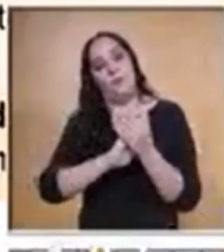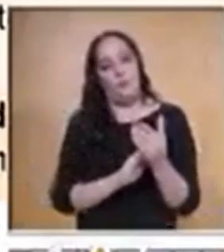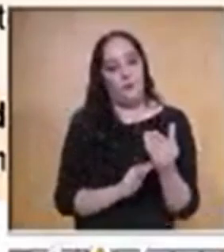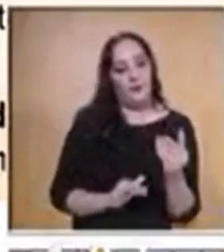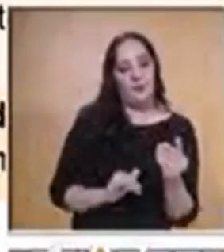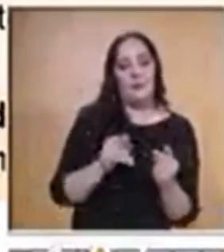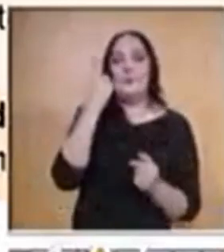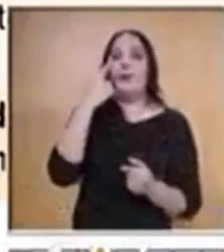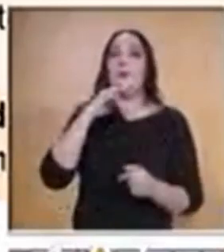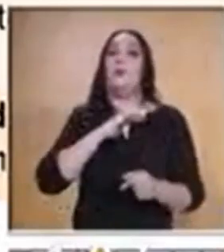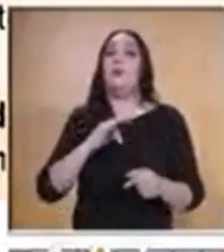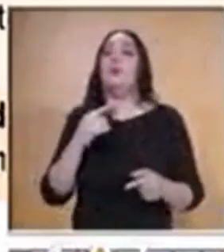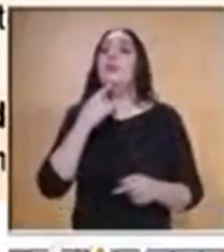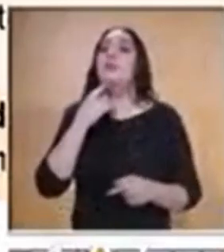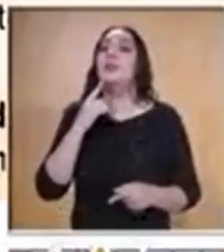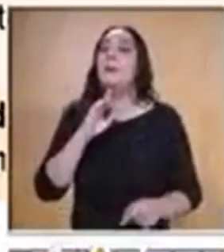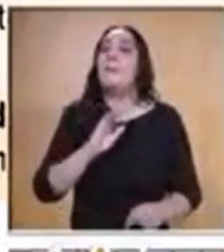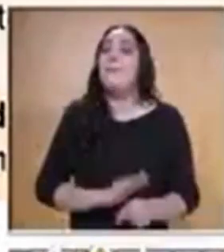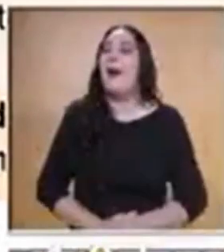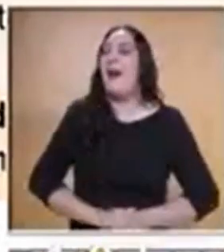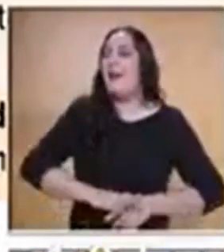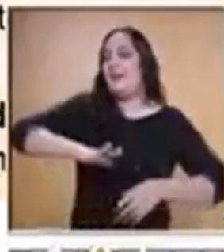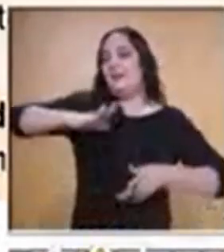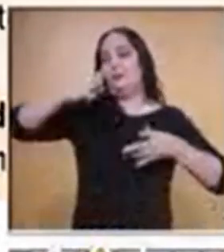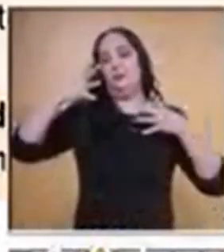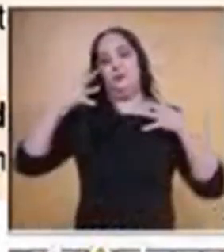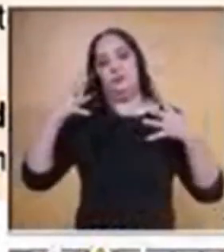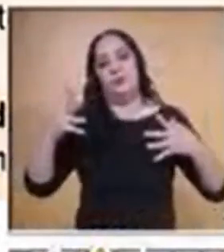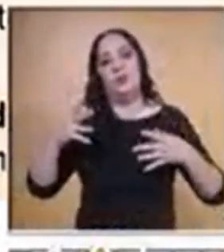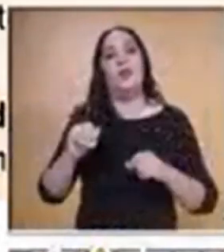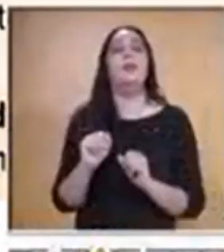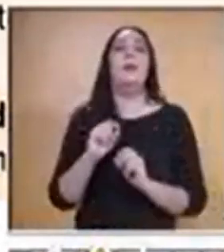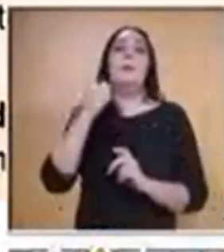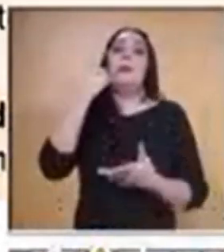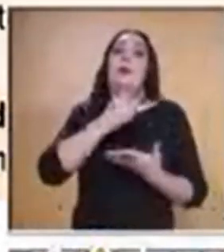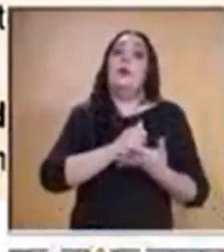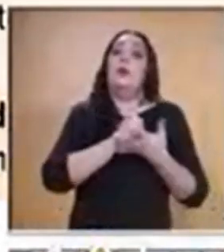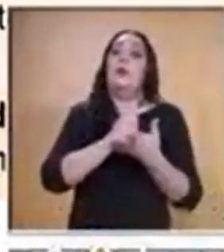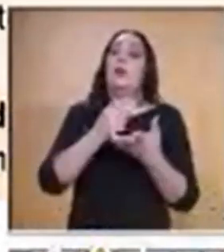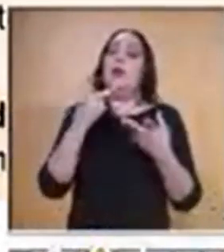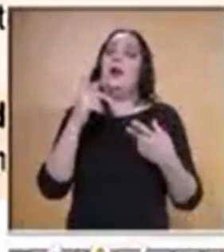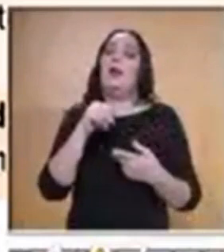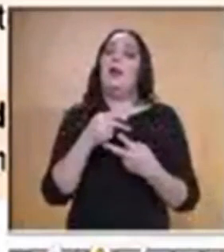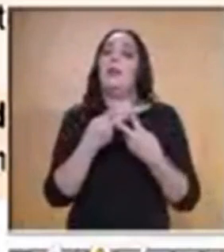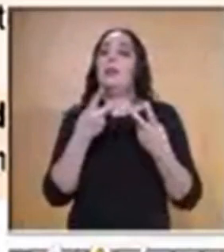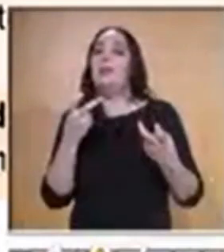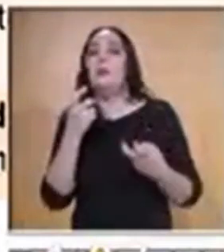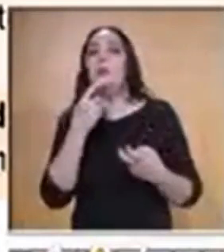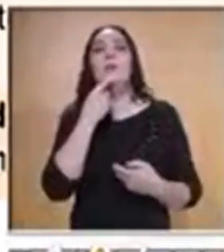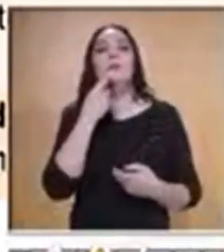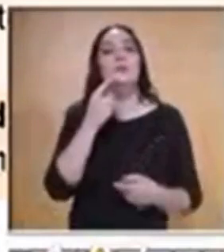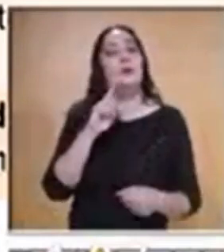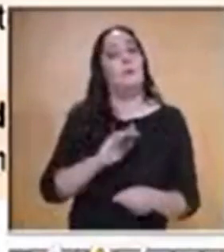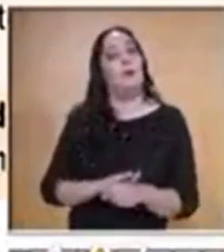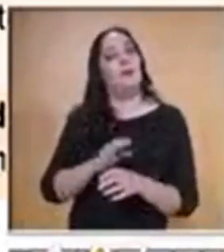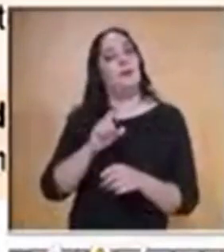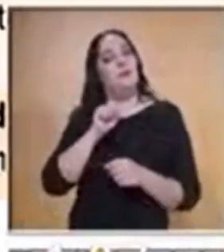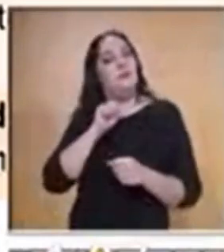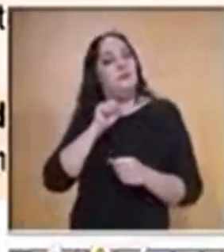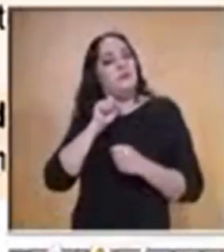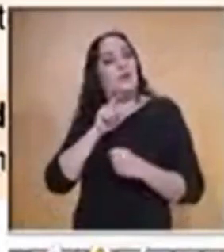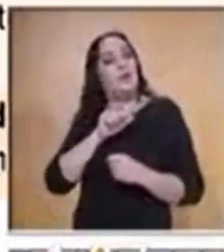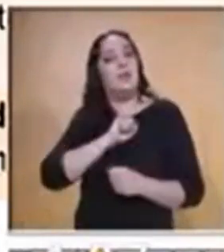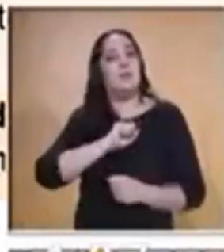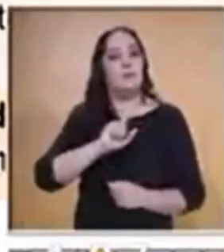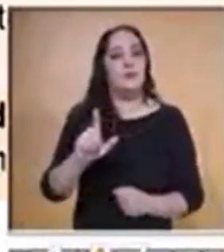para modificar, para auxiliar al adjetivo y darle un énfasis especial. En